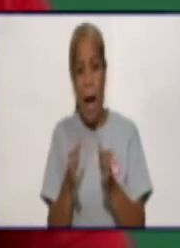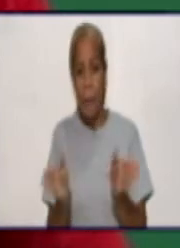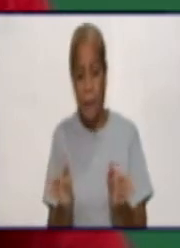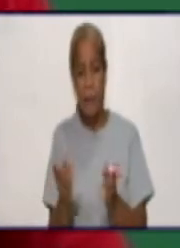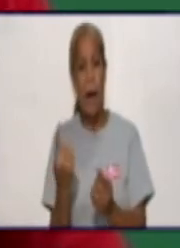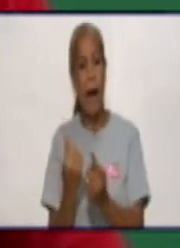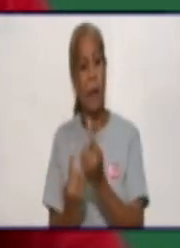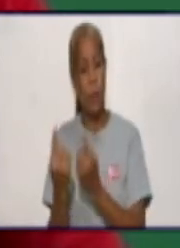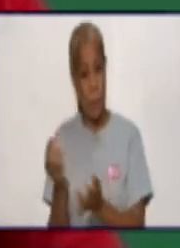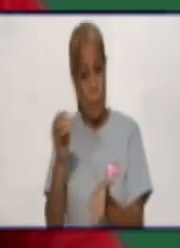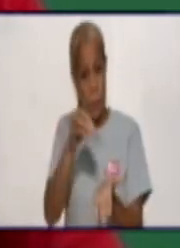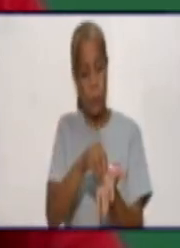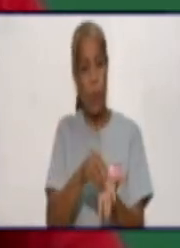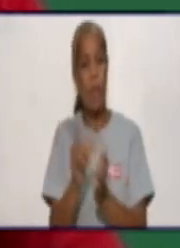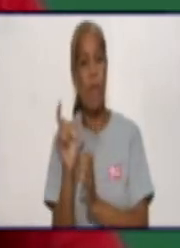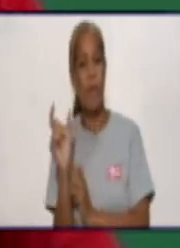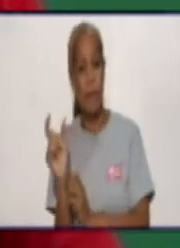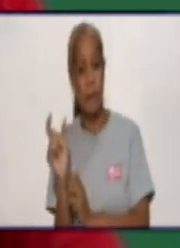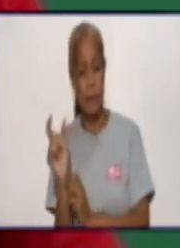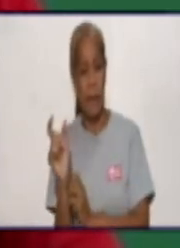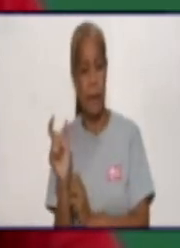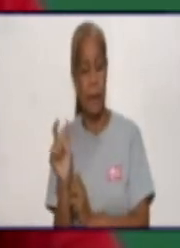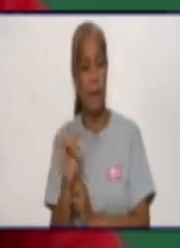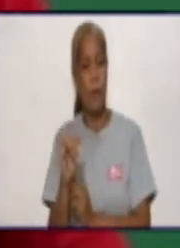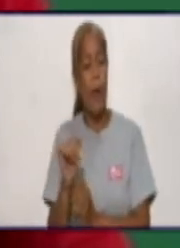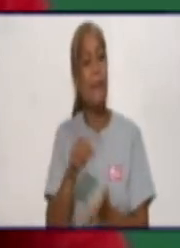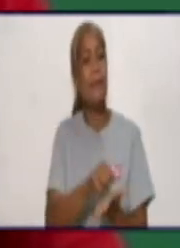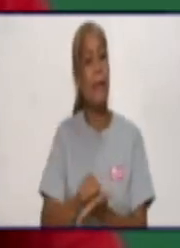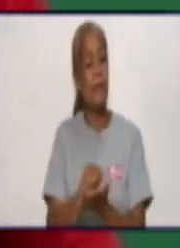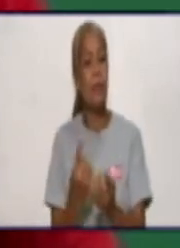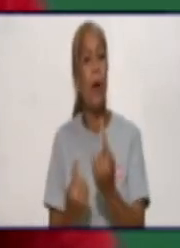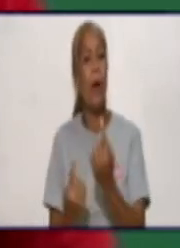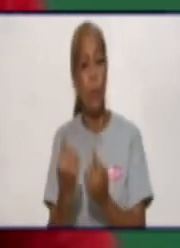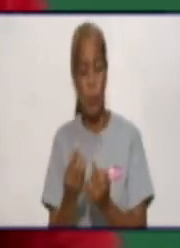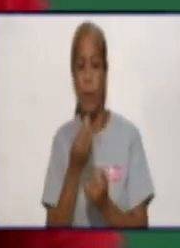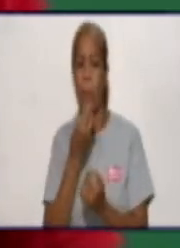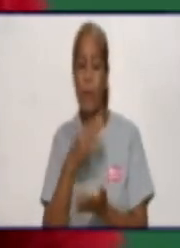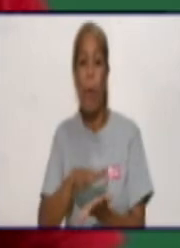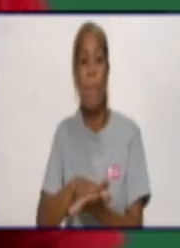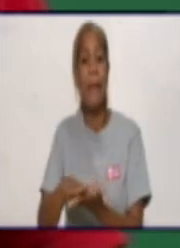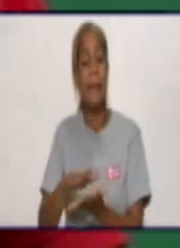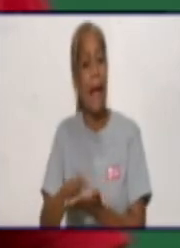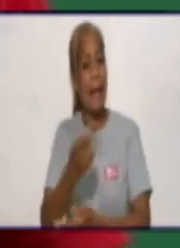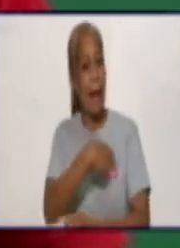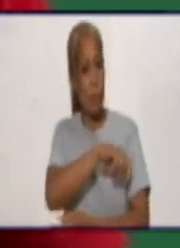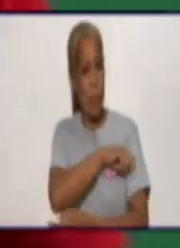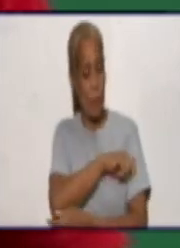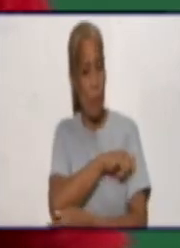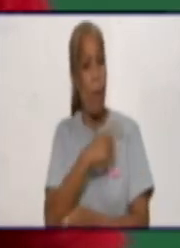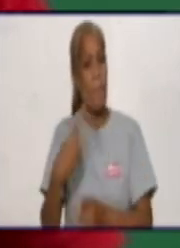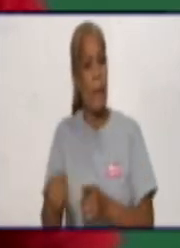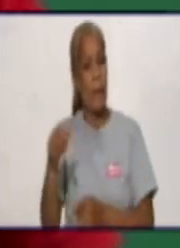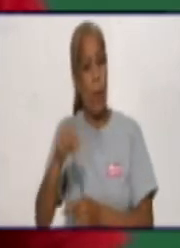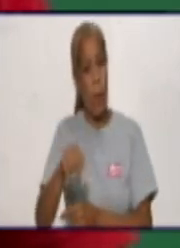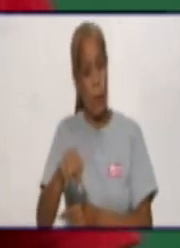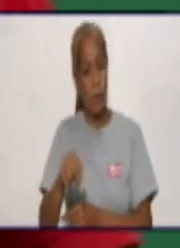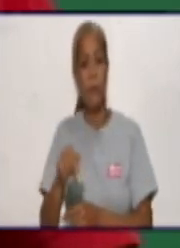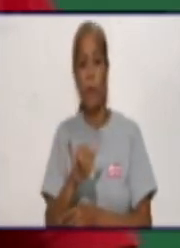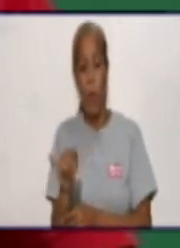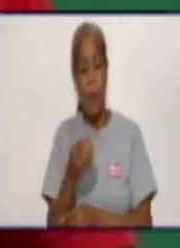vayan poniendo los servicios que nosotros tenemos que brindarle pues de forma progresiva y que también hoy lo seguimos brindando